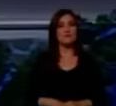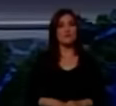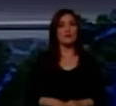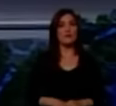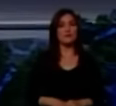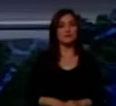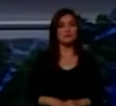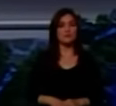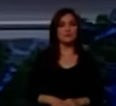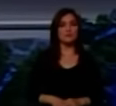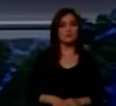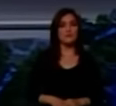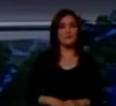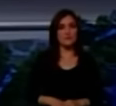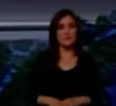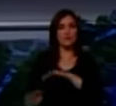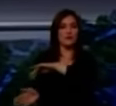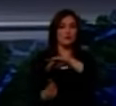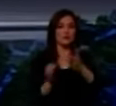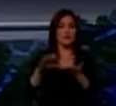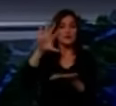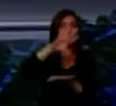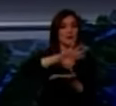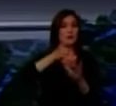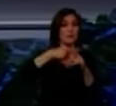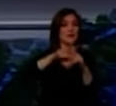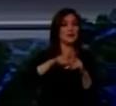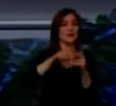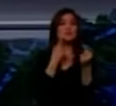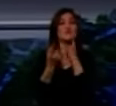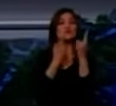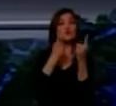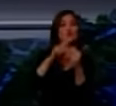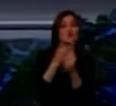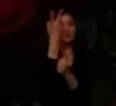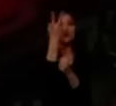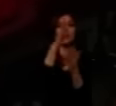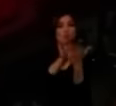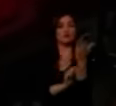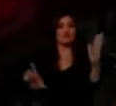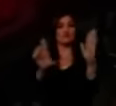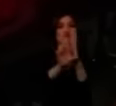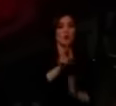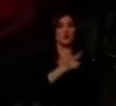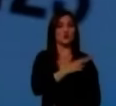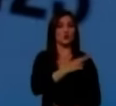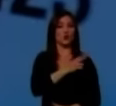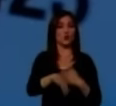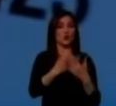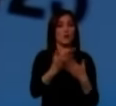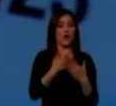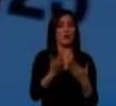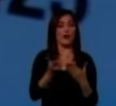horas. La Asamblea se alista para debatir en segunda instancia el proyecto de ley de extinción de universidades y escuelas